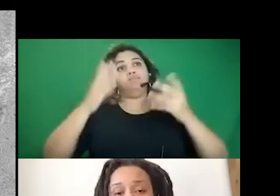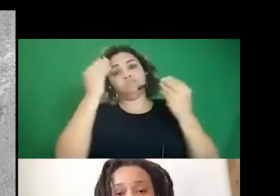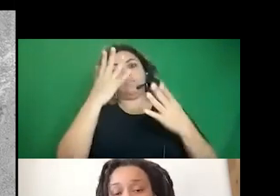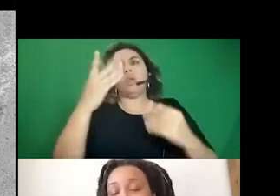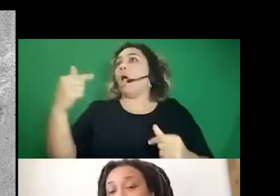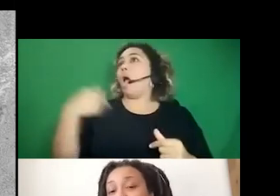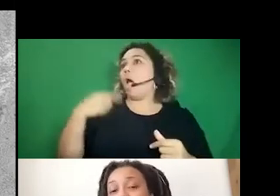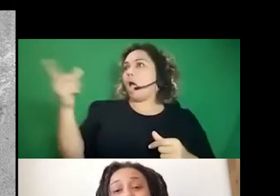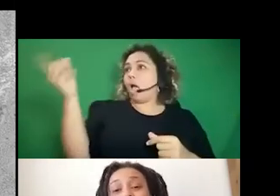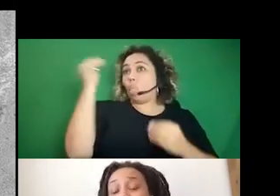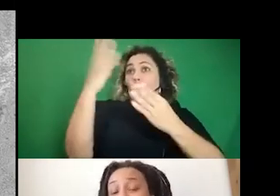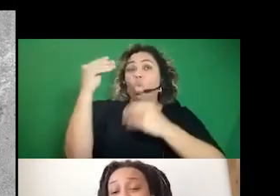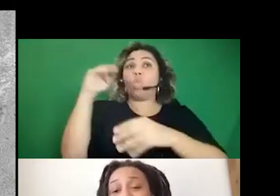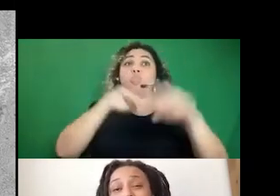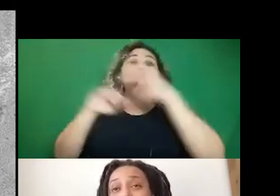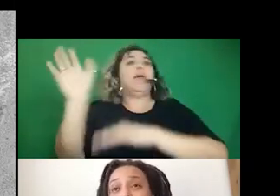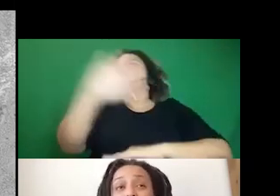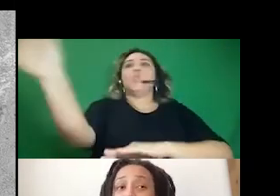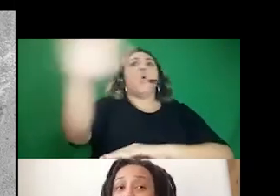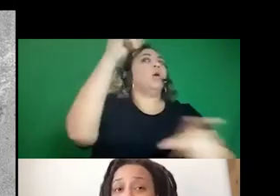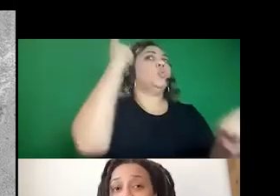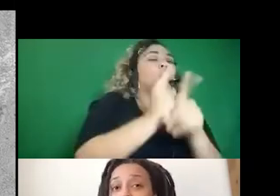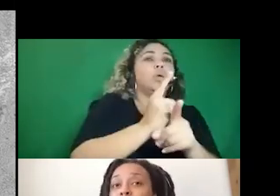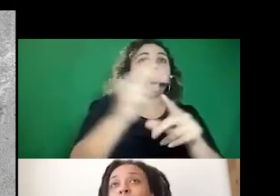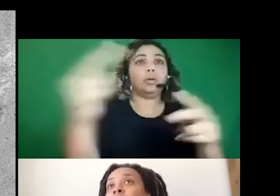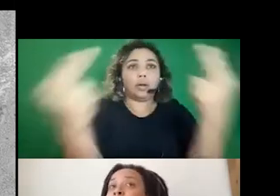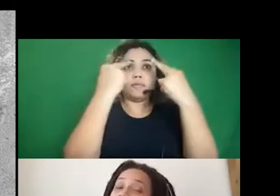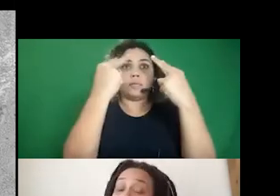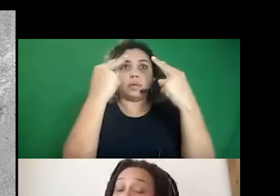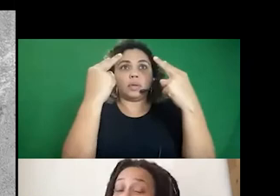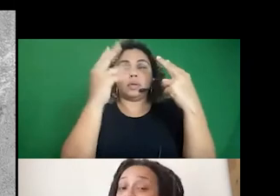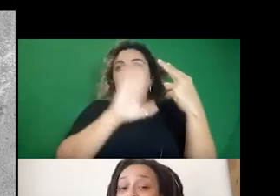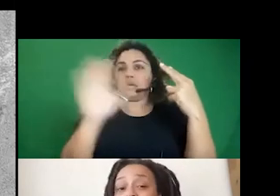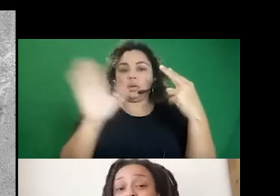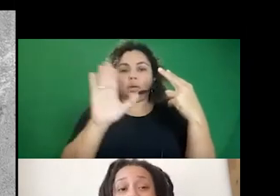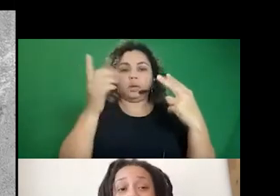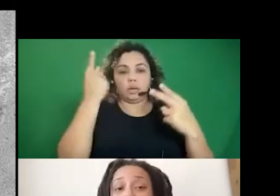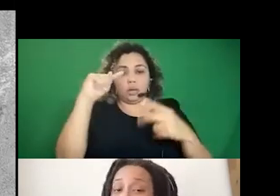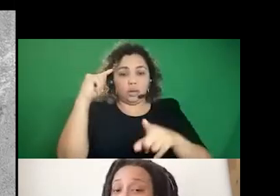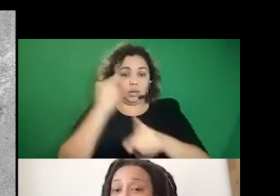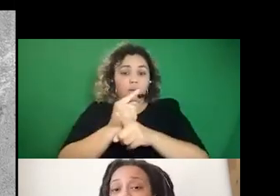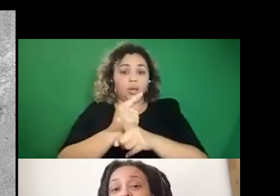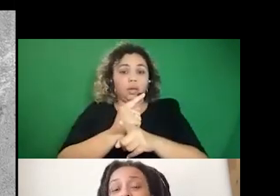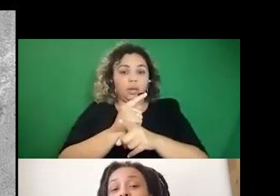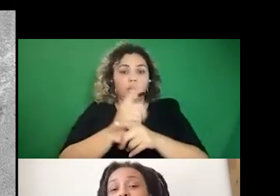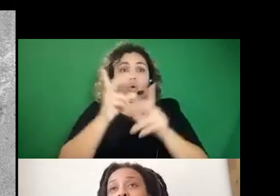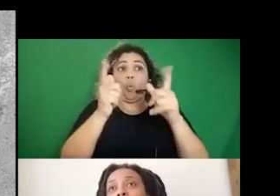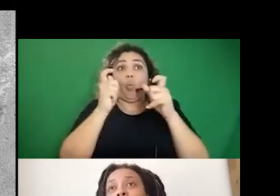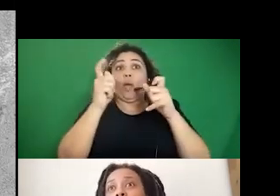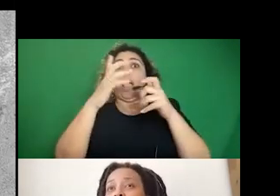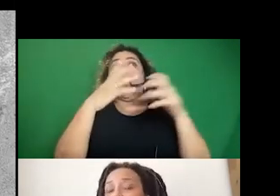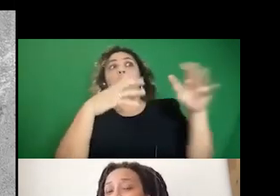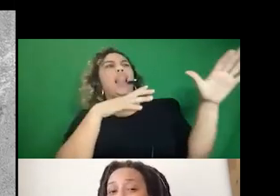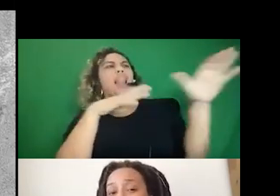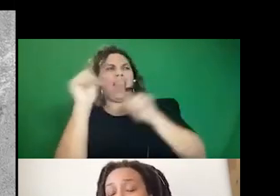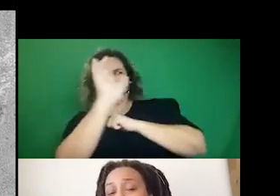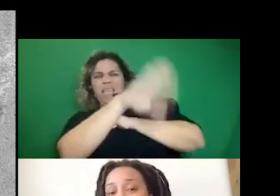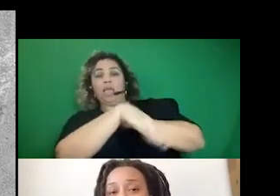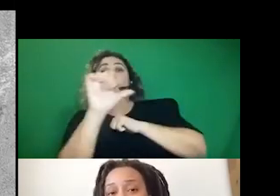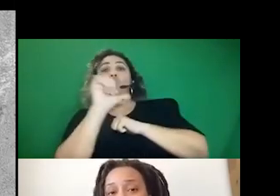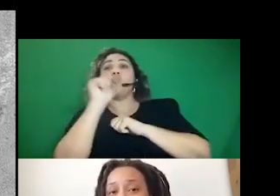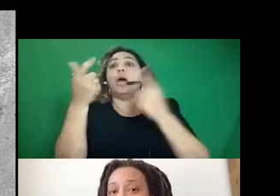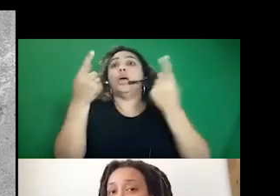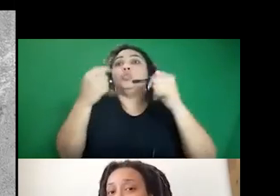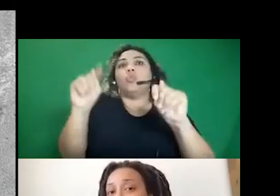está que está en estas estas plataformas actúan como primeros auxilios primera respuesta para la